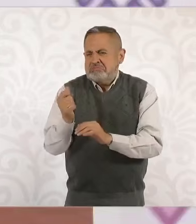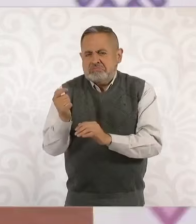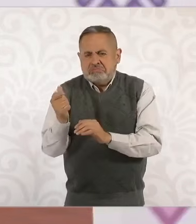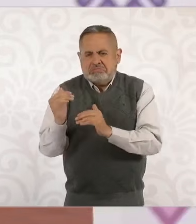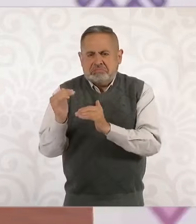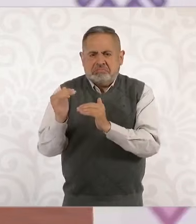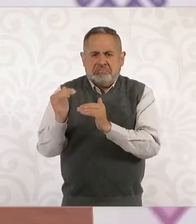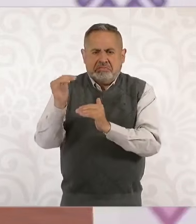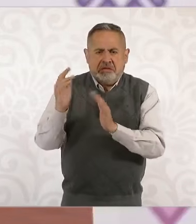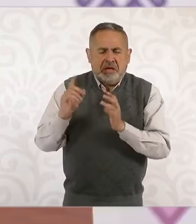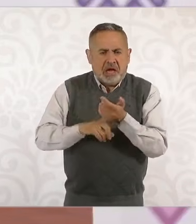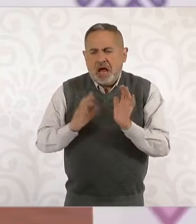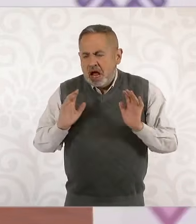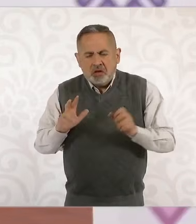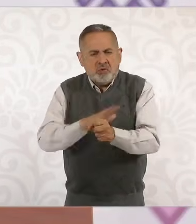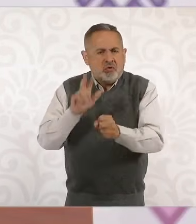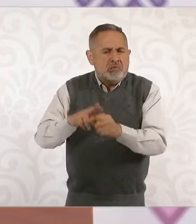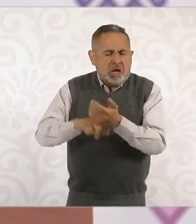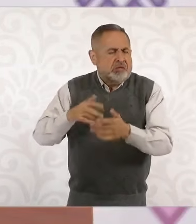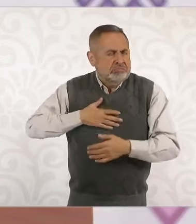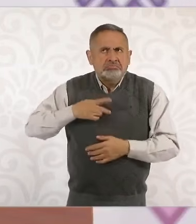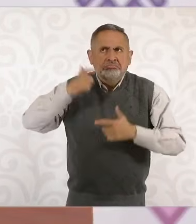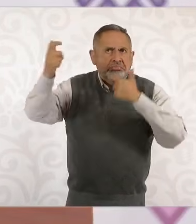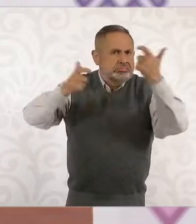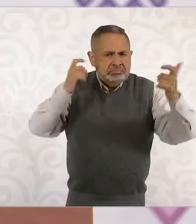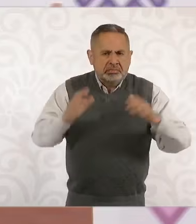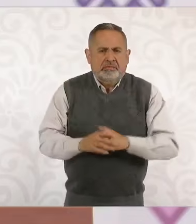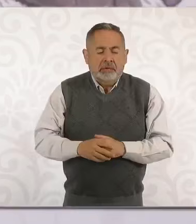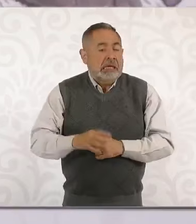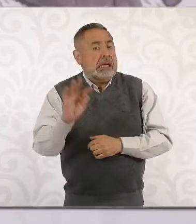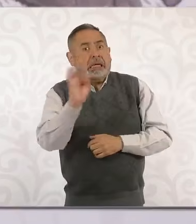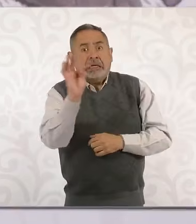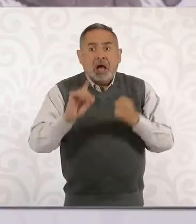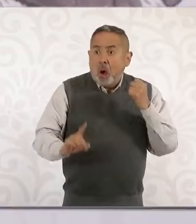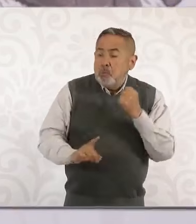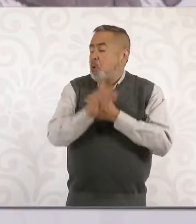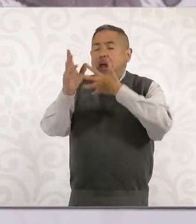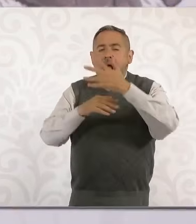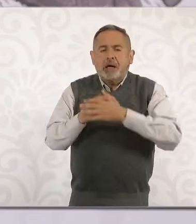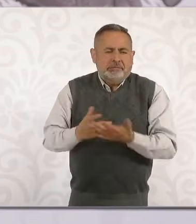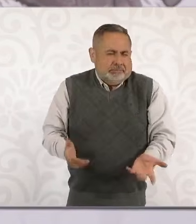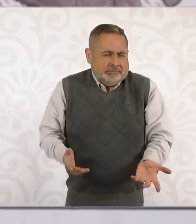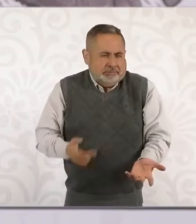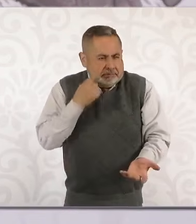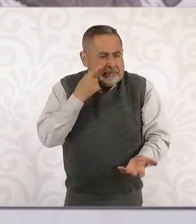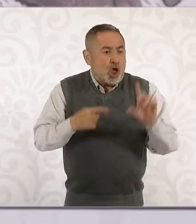la racionalidad que debe existir ante ello. Si hubiera un problema grave, pues el peso no estaría como